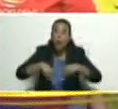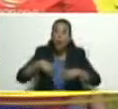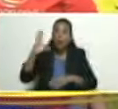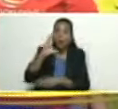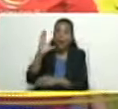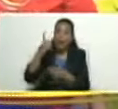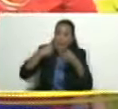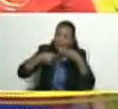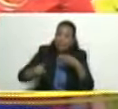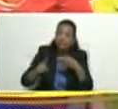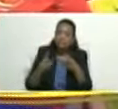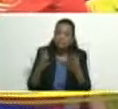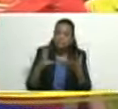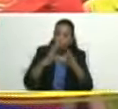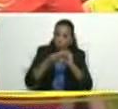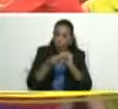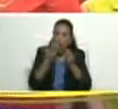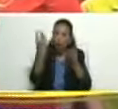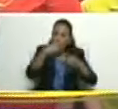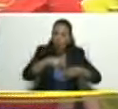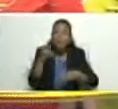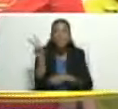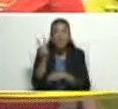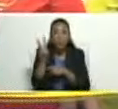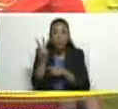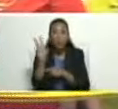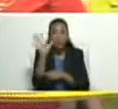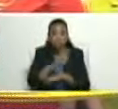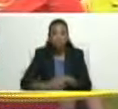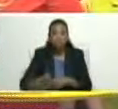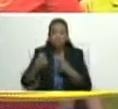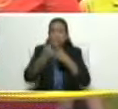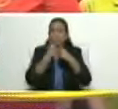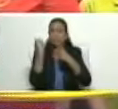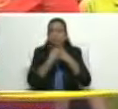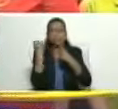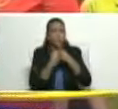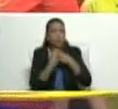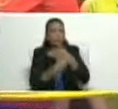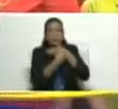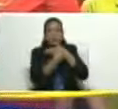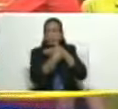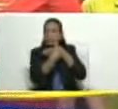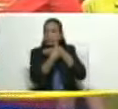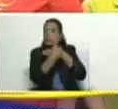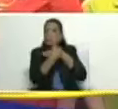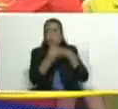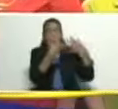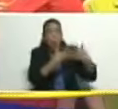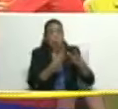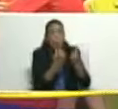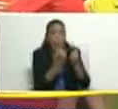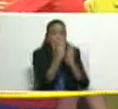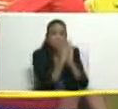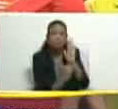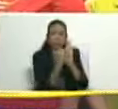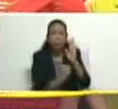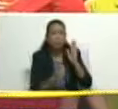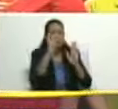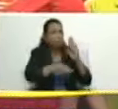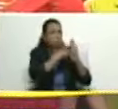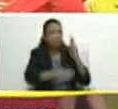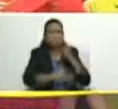Caracas recientemente. Venezuela, un país agredido, acosado, en guerra económica,